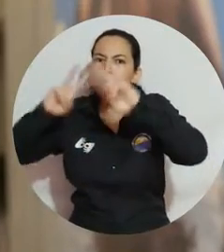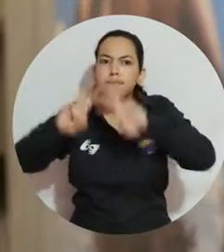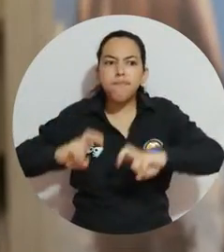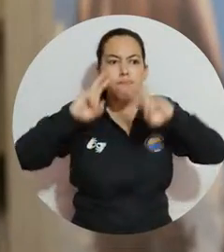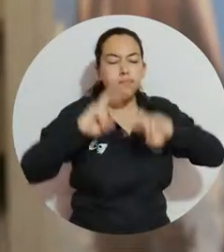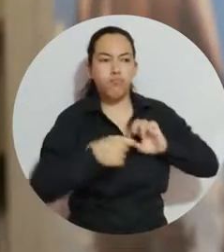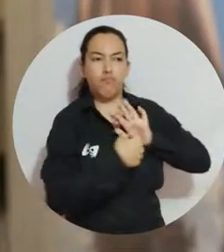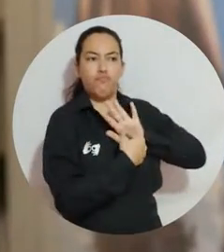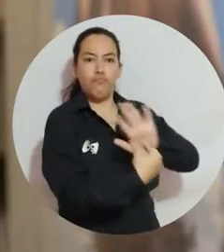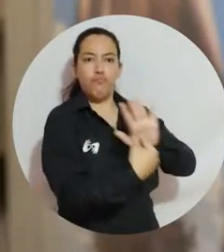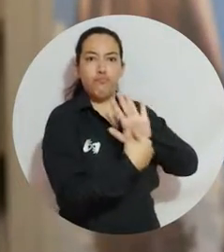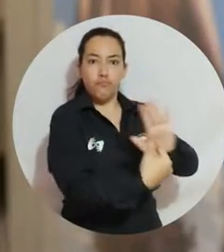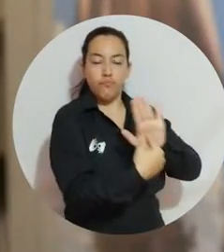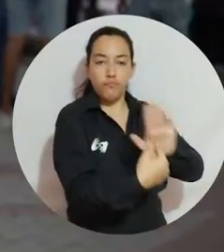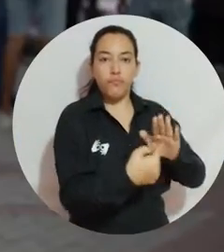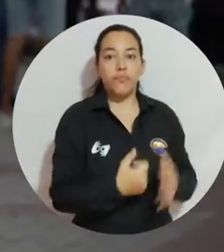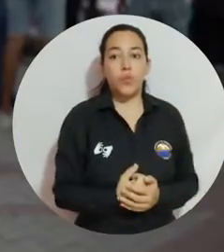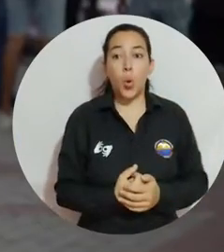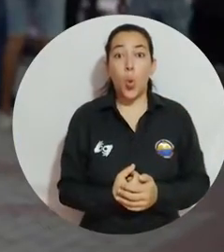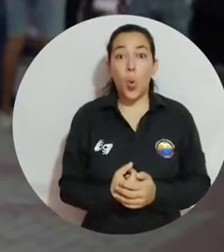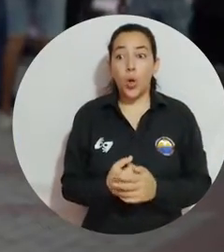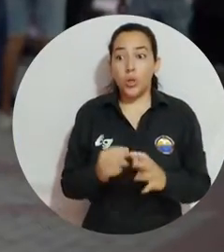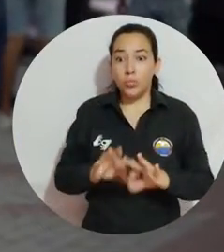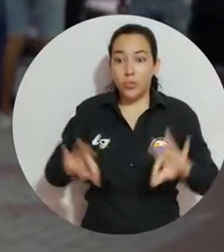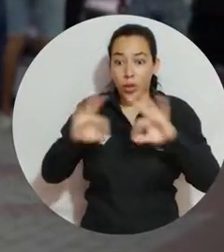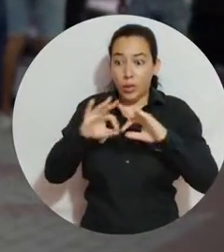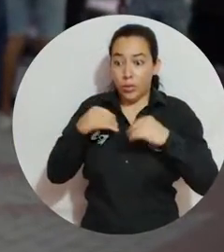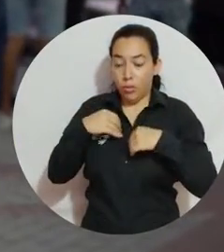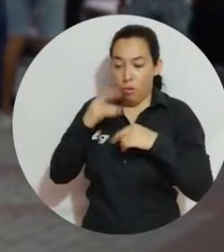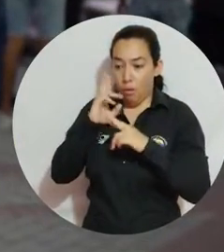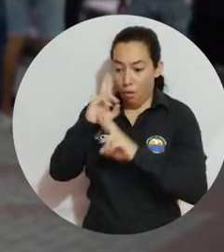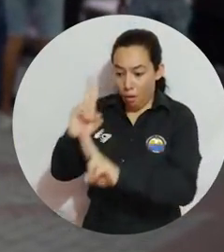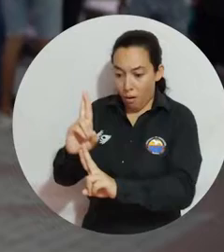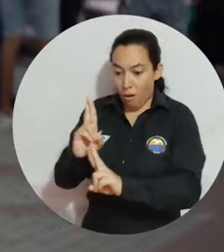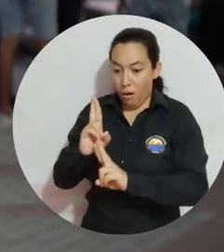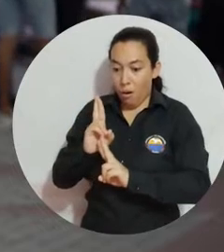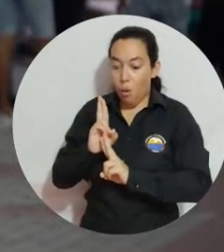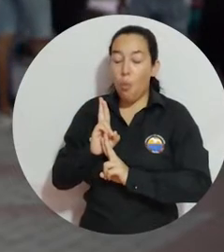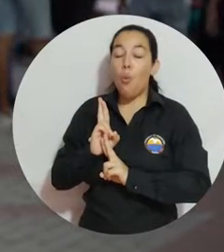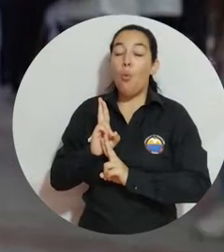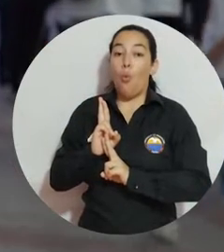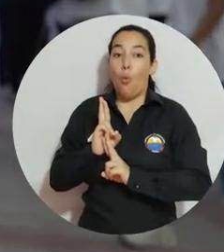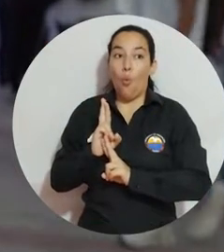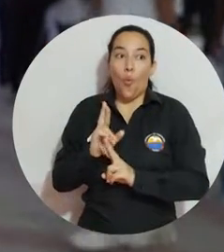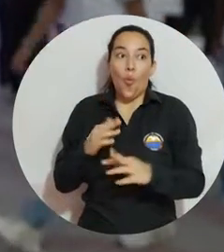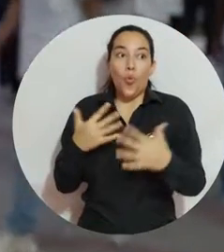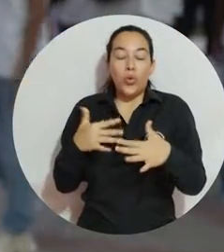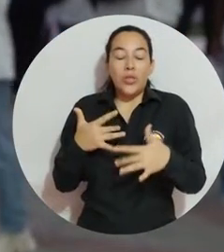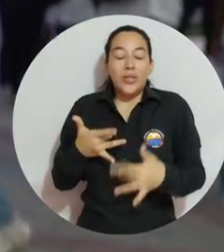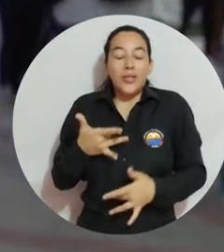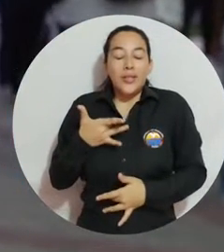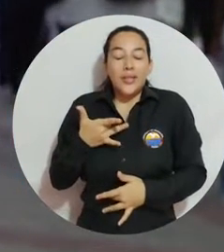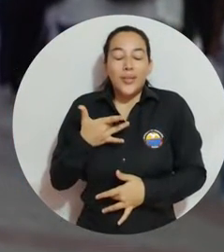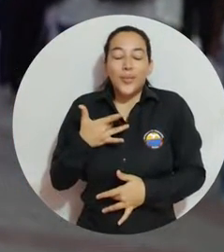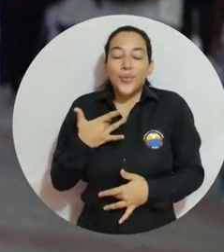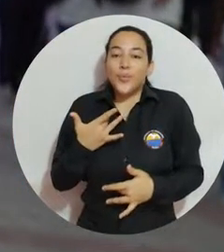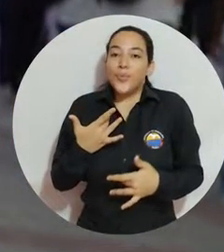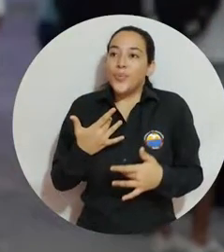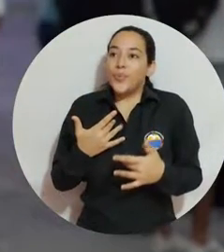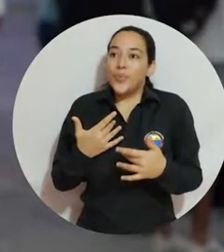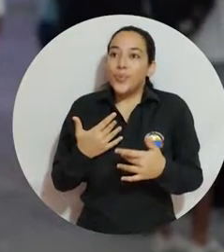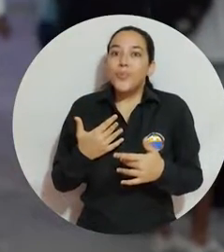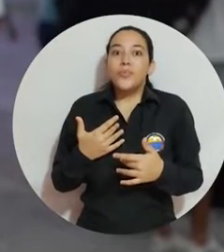trabajo que se realiza dentro del Bosque Seco Tropical. Para mí el recibir este reconocimiento fue demasiado importante